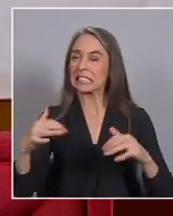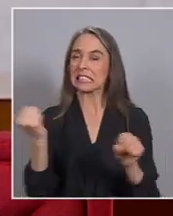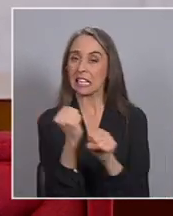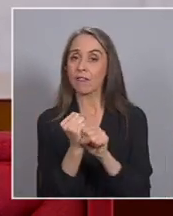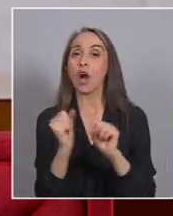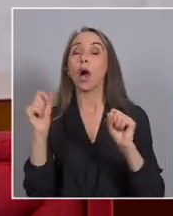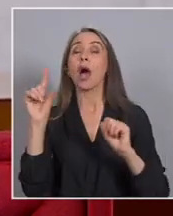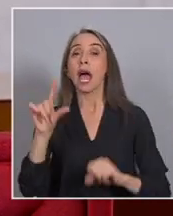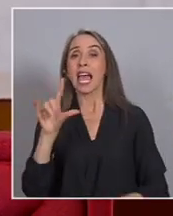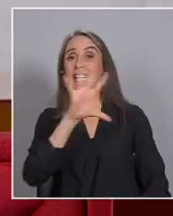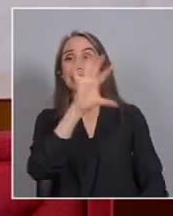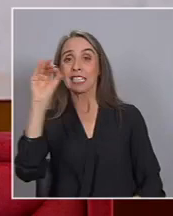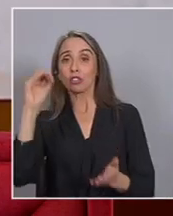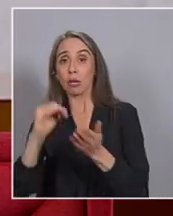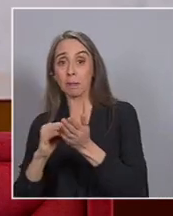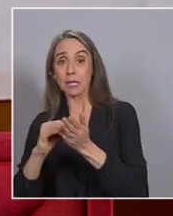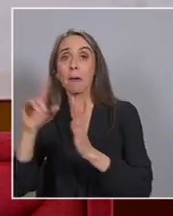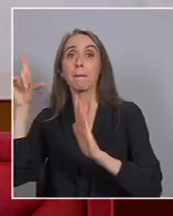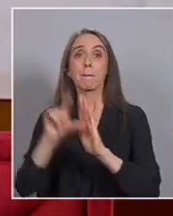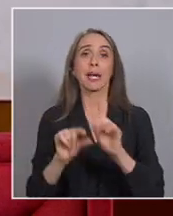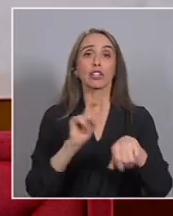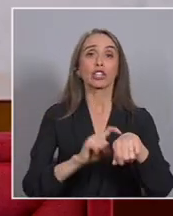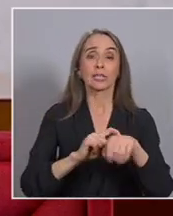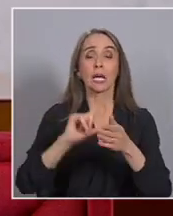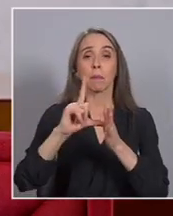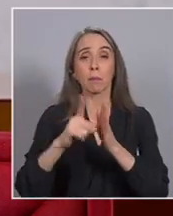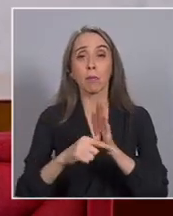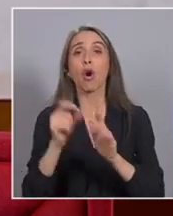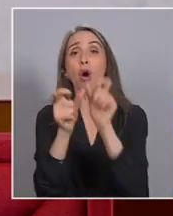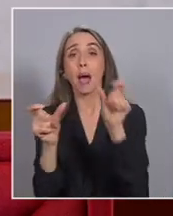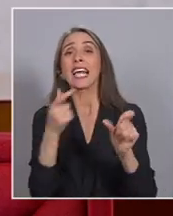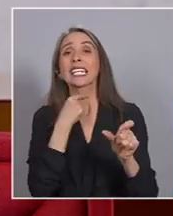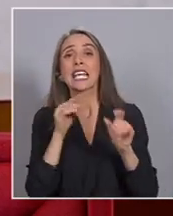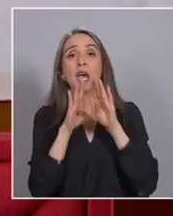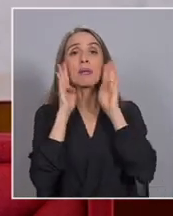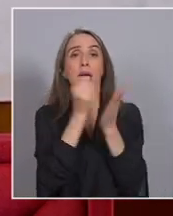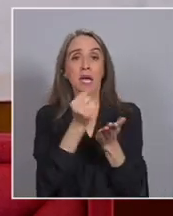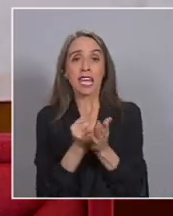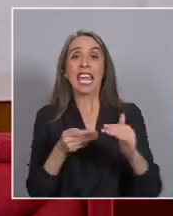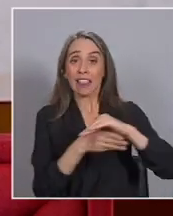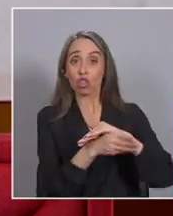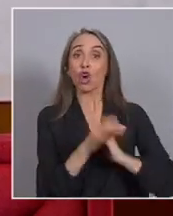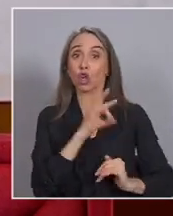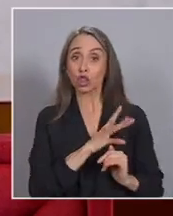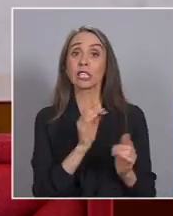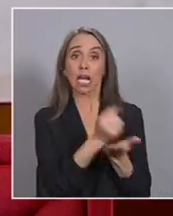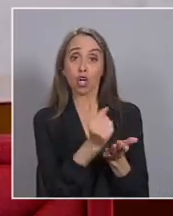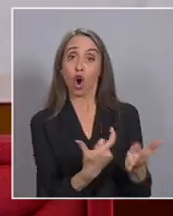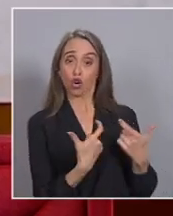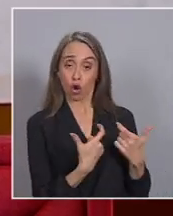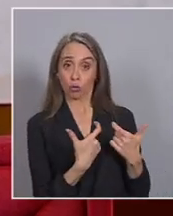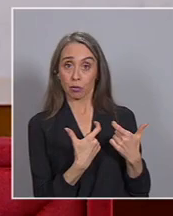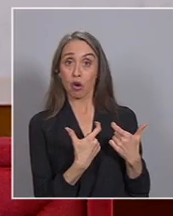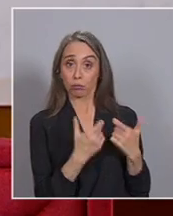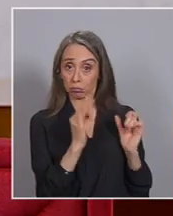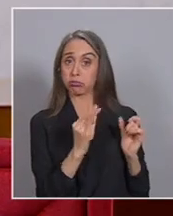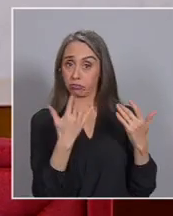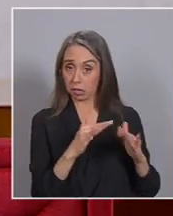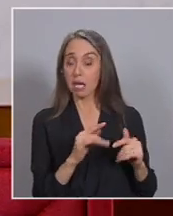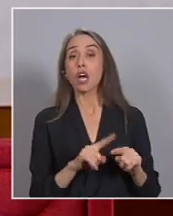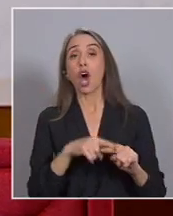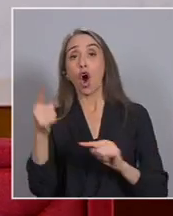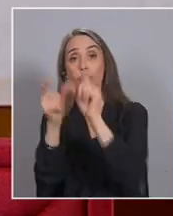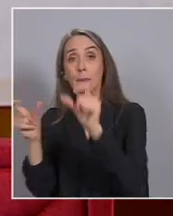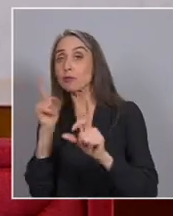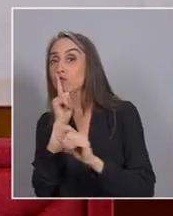logramos reducir a la mitad el tiempo de tramitación de los migrantes regulares. Y respecto a la migración irregular,